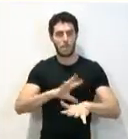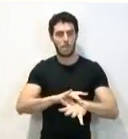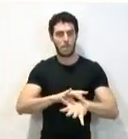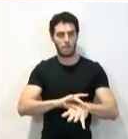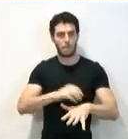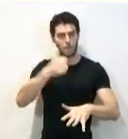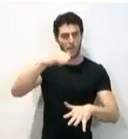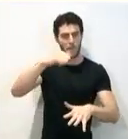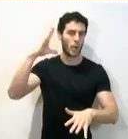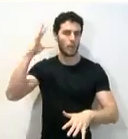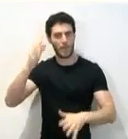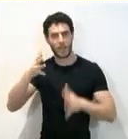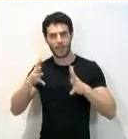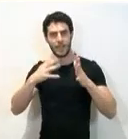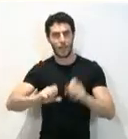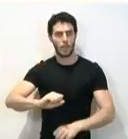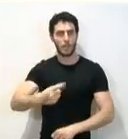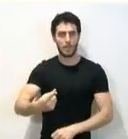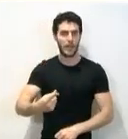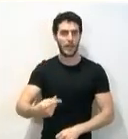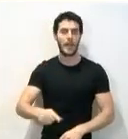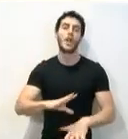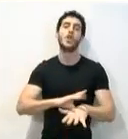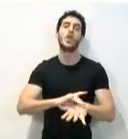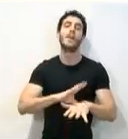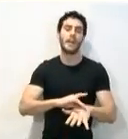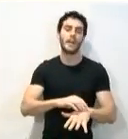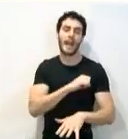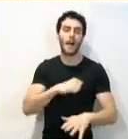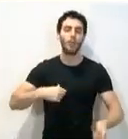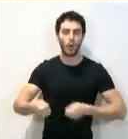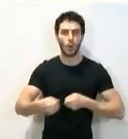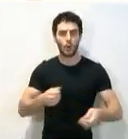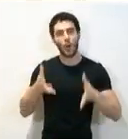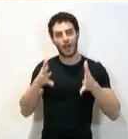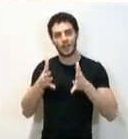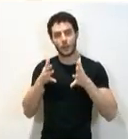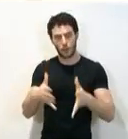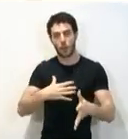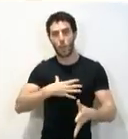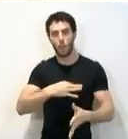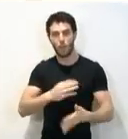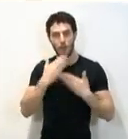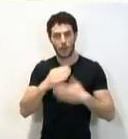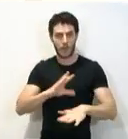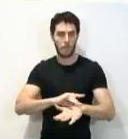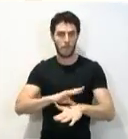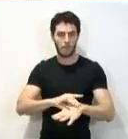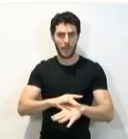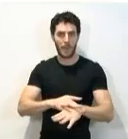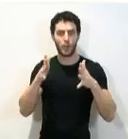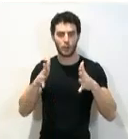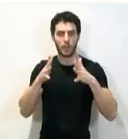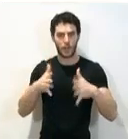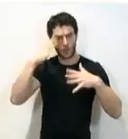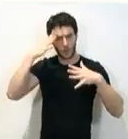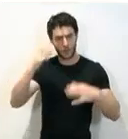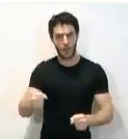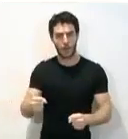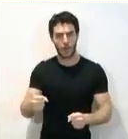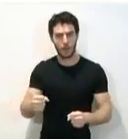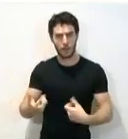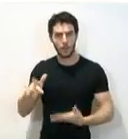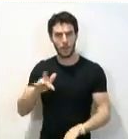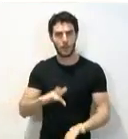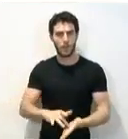médicas de atención primaria y los pacientes en autocontrol sean asesorados o asesoradas por los médicos y médicas de atención especializada cuando